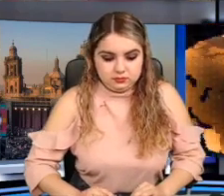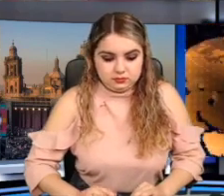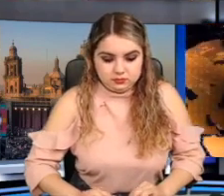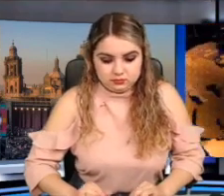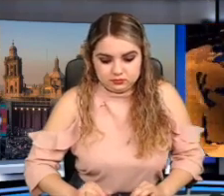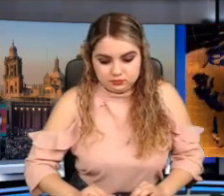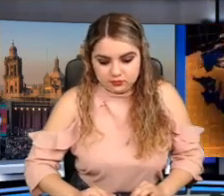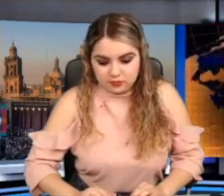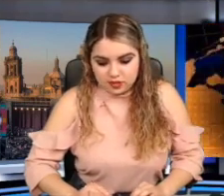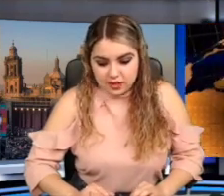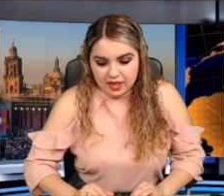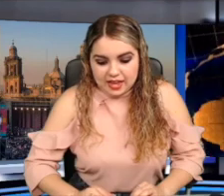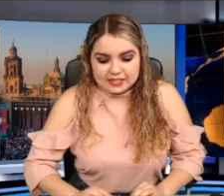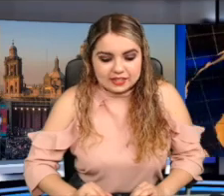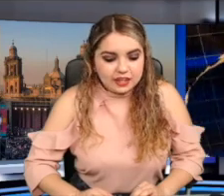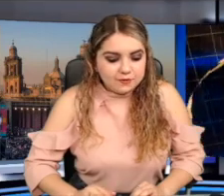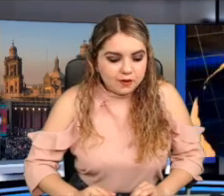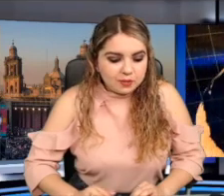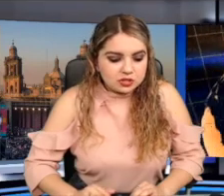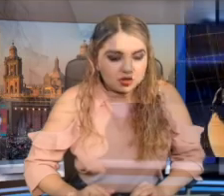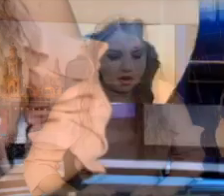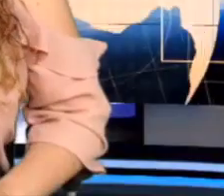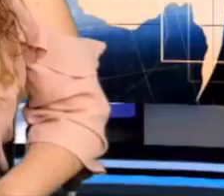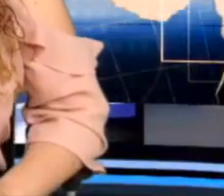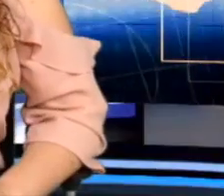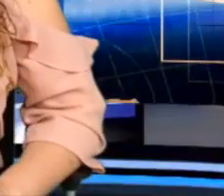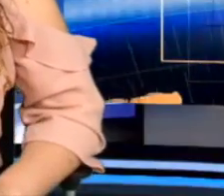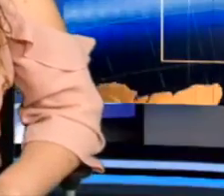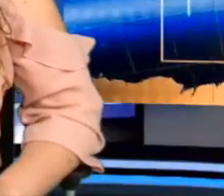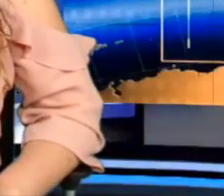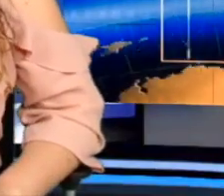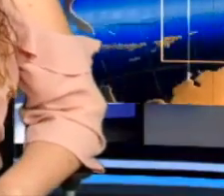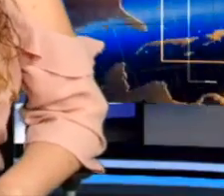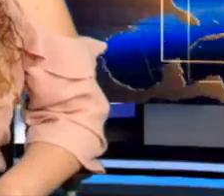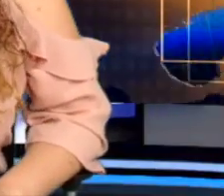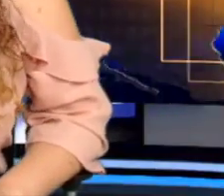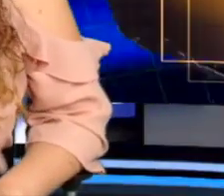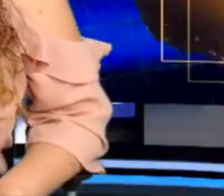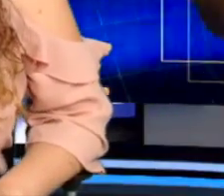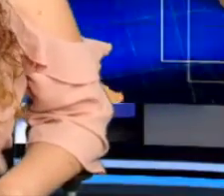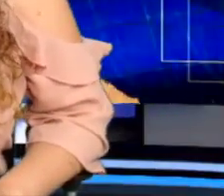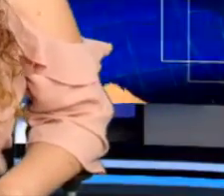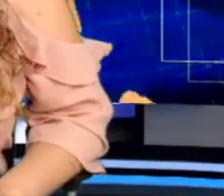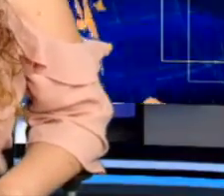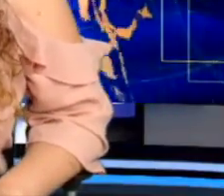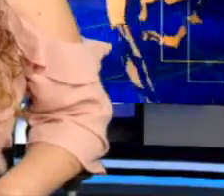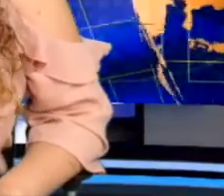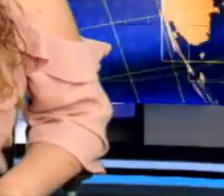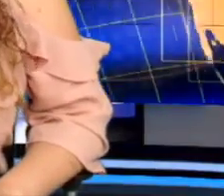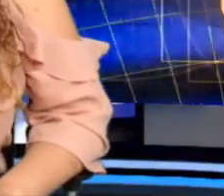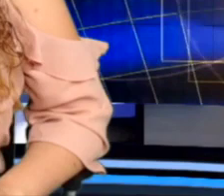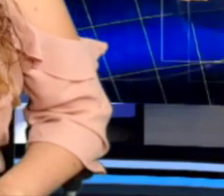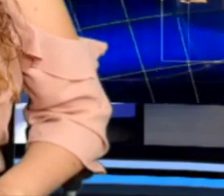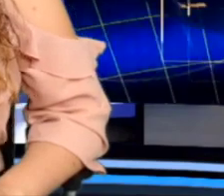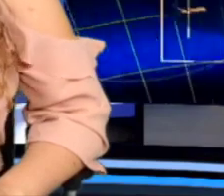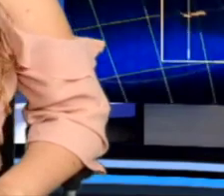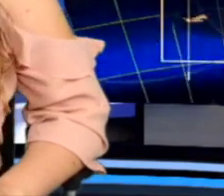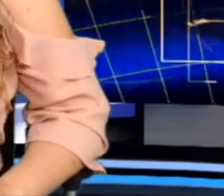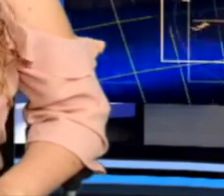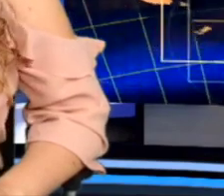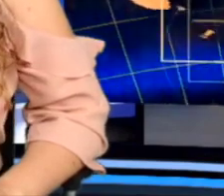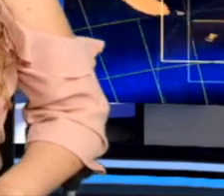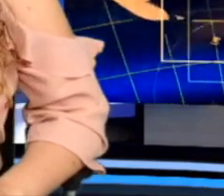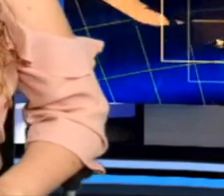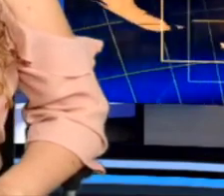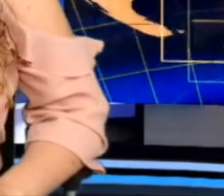Juárez. Esa es la información que presentó el subsecretario Hugo López-Gatell con